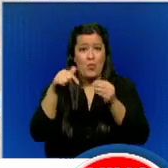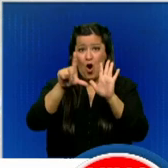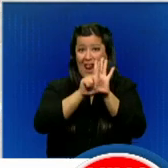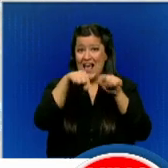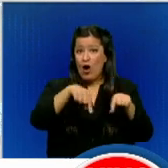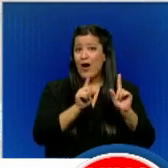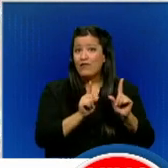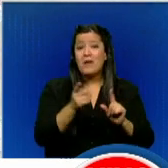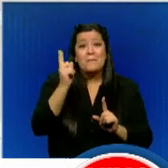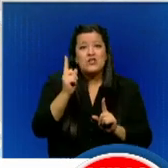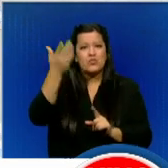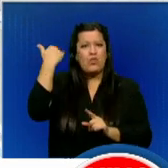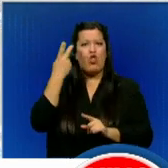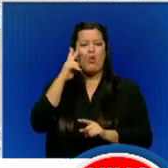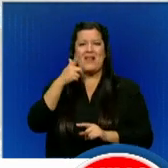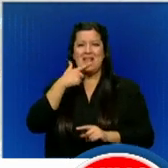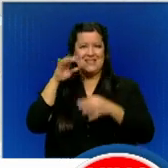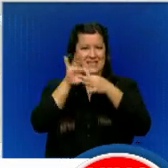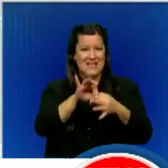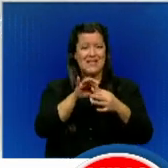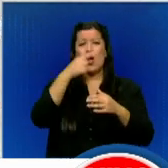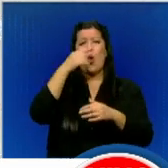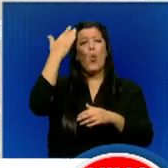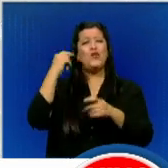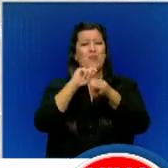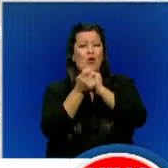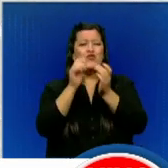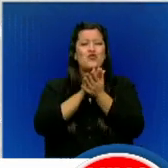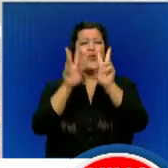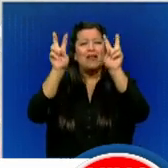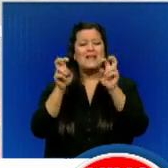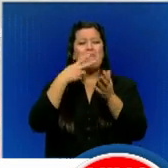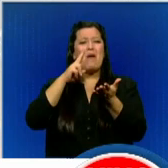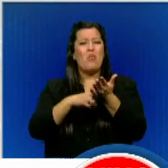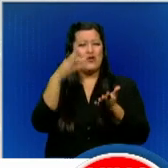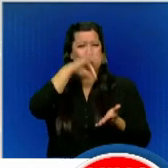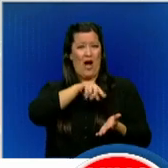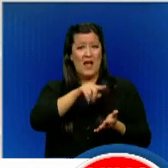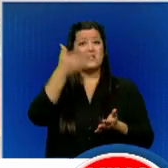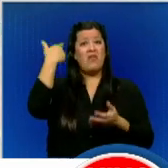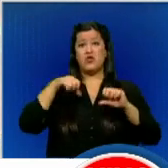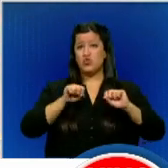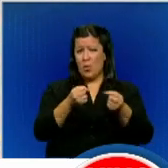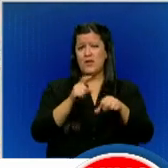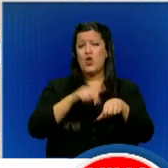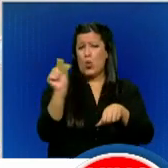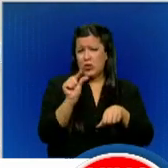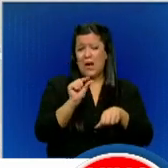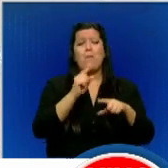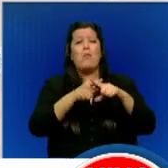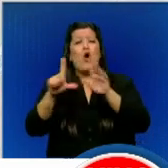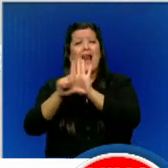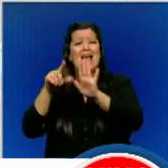ley del 2017 la última reforma del impuesto a las ganancias que si bien fue suspendida transitoriamente por la ley de